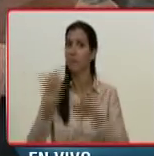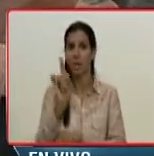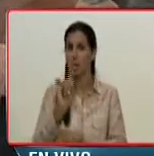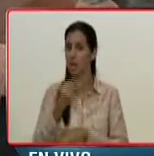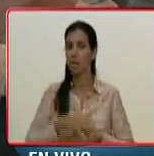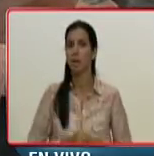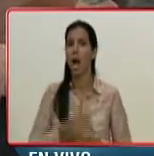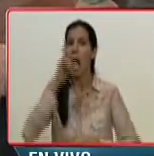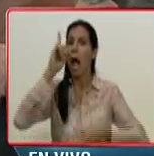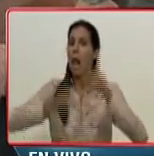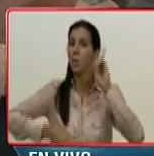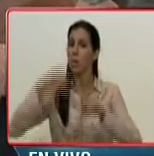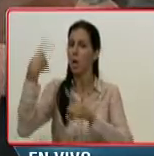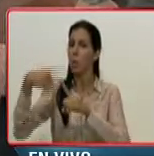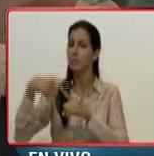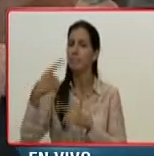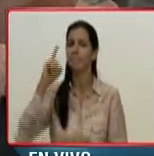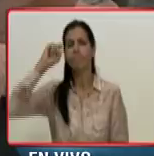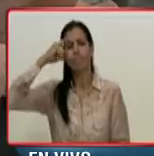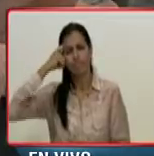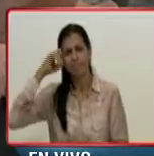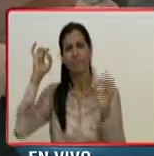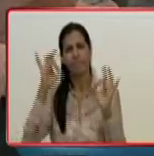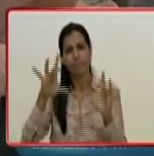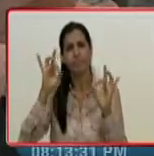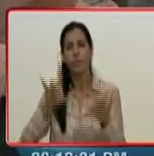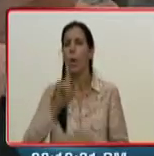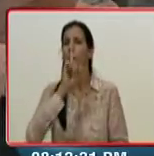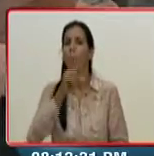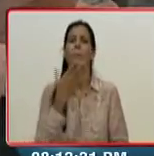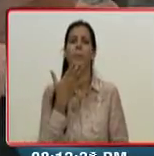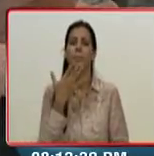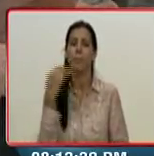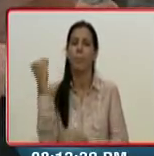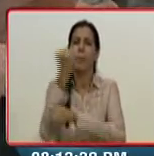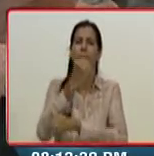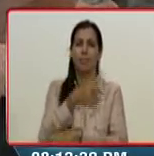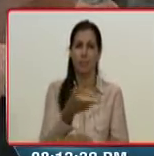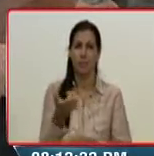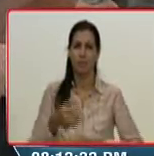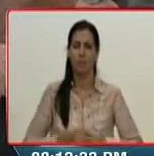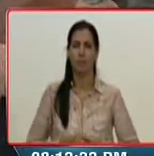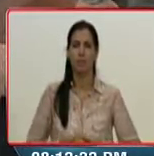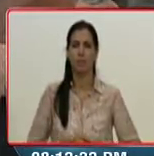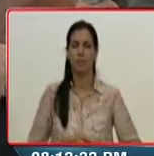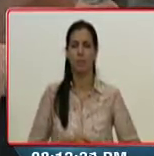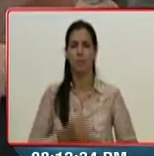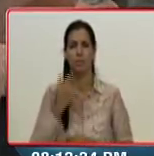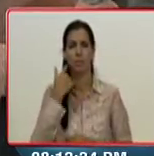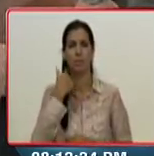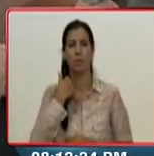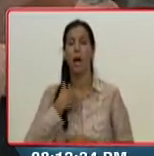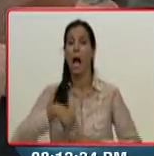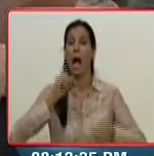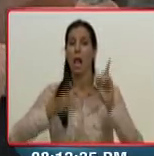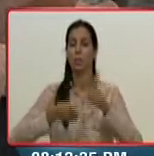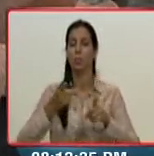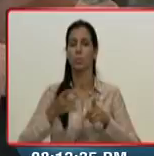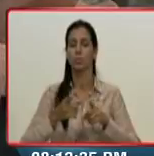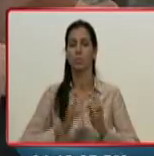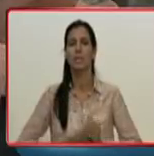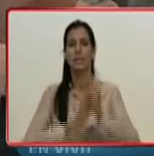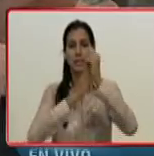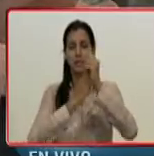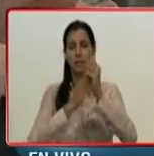algunos elementos dolorosos que nos lo recuerdan. Uno de ellos, el asesinato de alguno de los precursores de